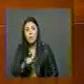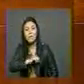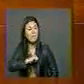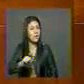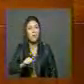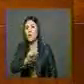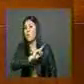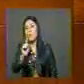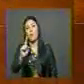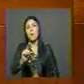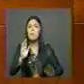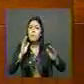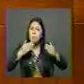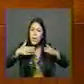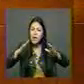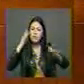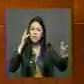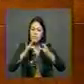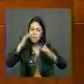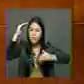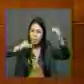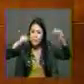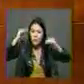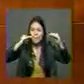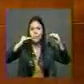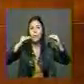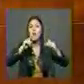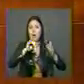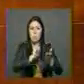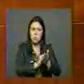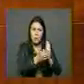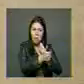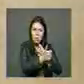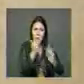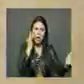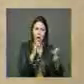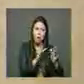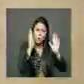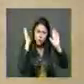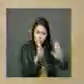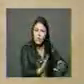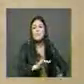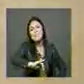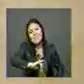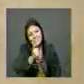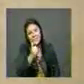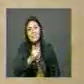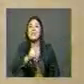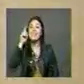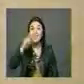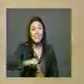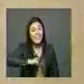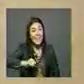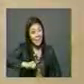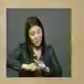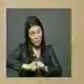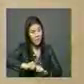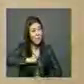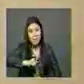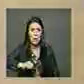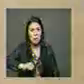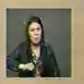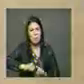es una competencia, pero no un derecho fundamental. Y la pretensión de la defensa del orden jurídico jamás